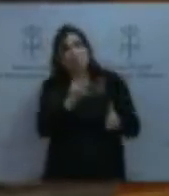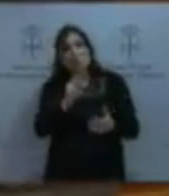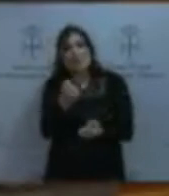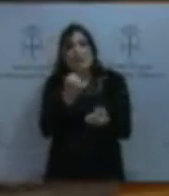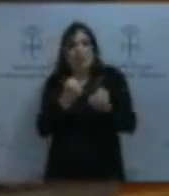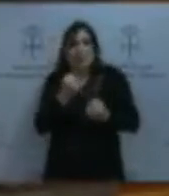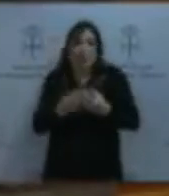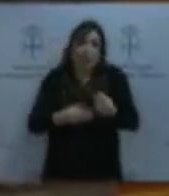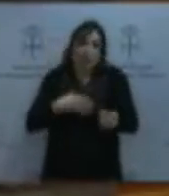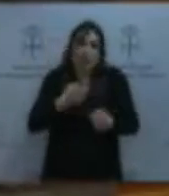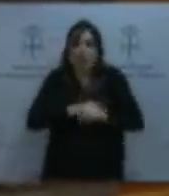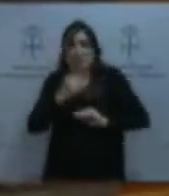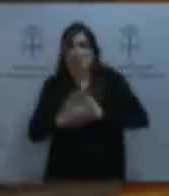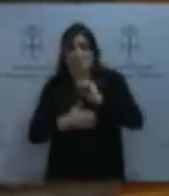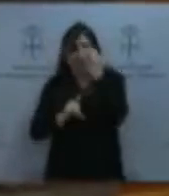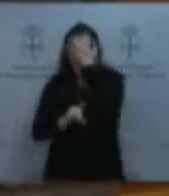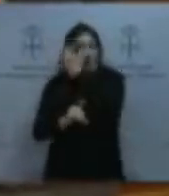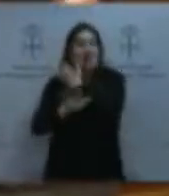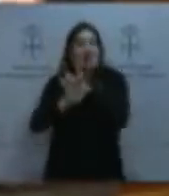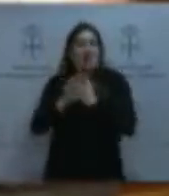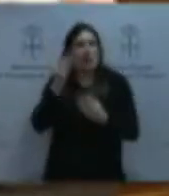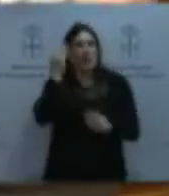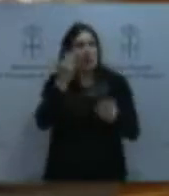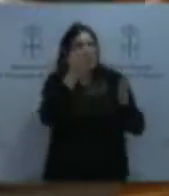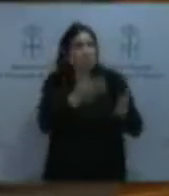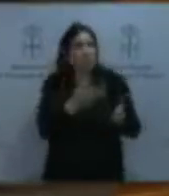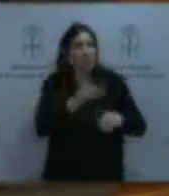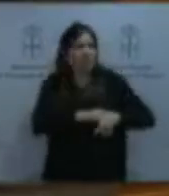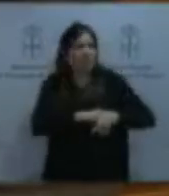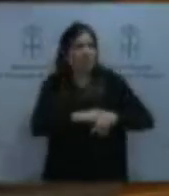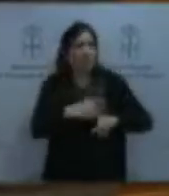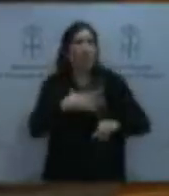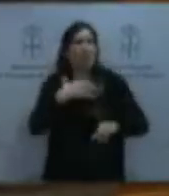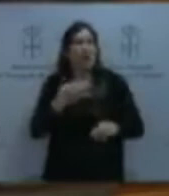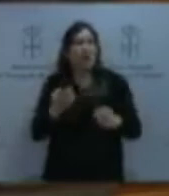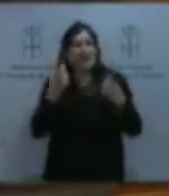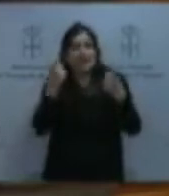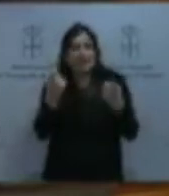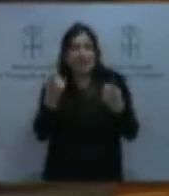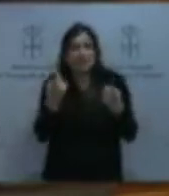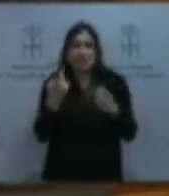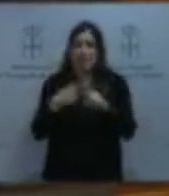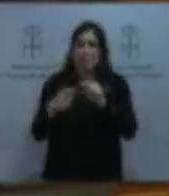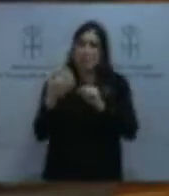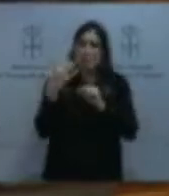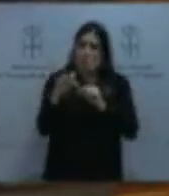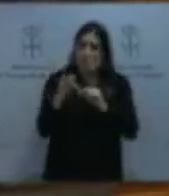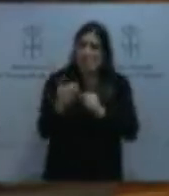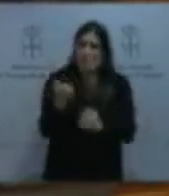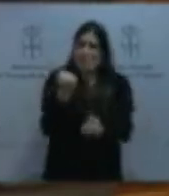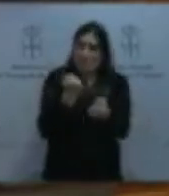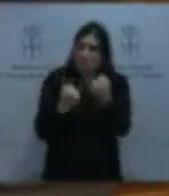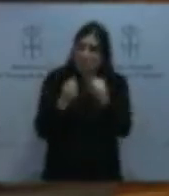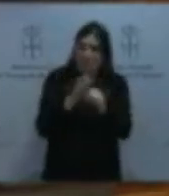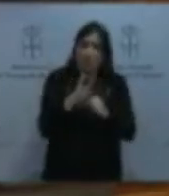que sí creo que tiene tiempo es para hacer gestos extrapolíticos, de esos que son positivos y que contribuyan a la economía. Creo que usted va a pasar a la historia como el presidente del